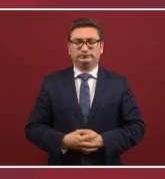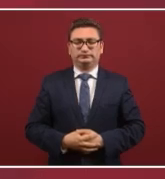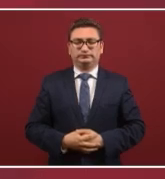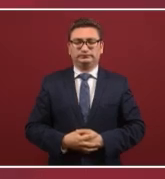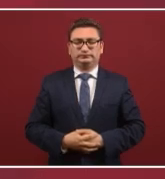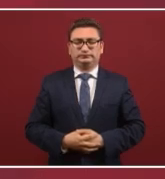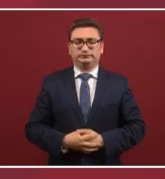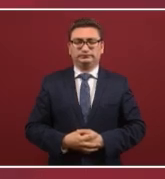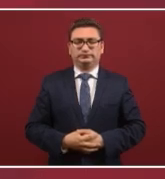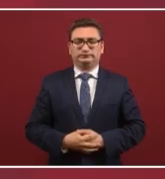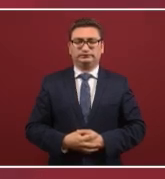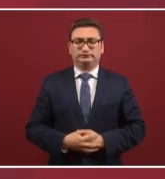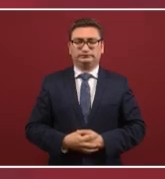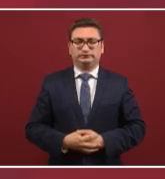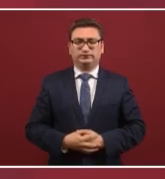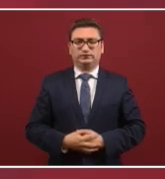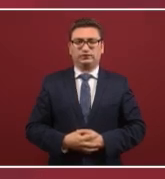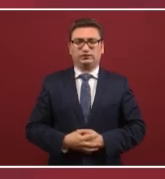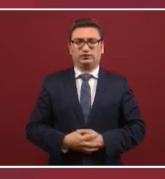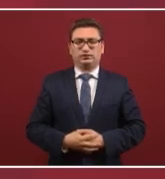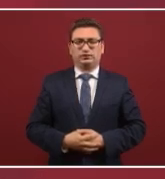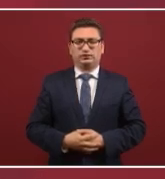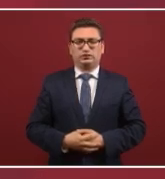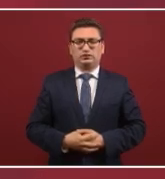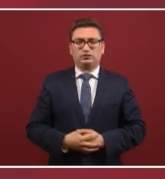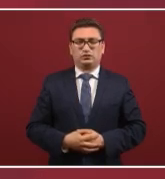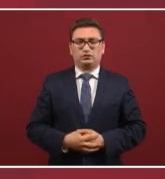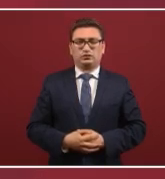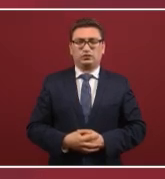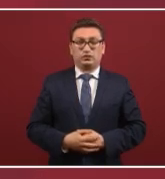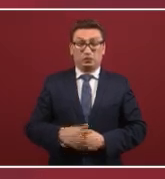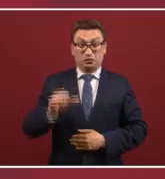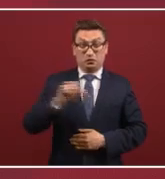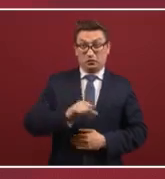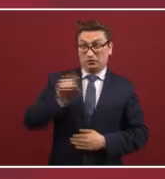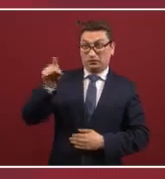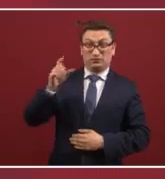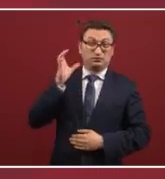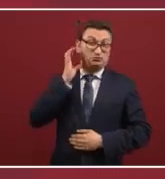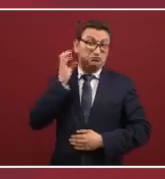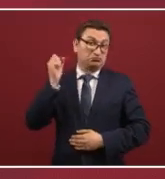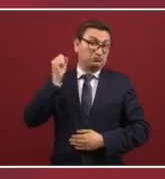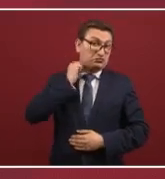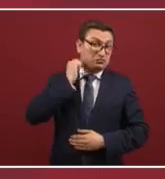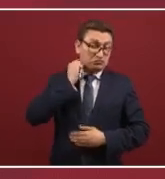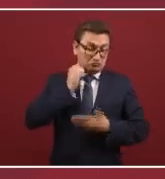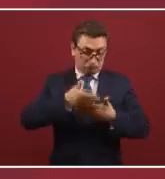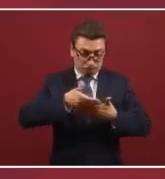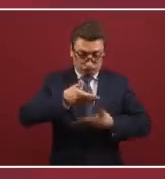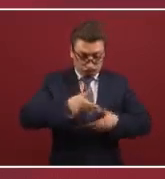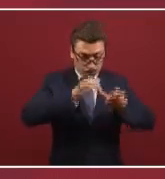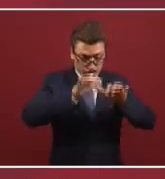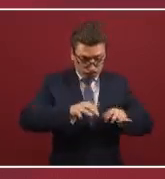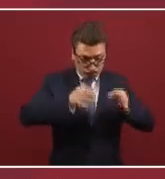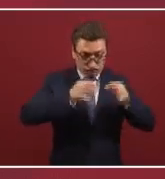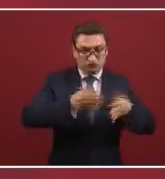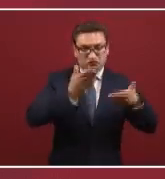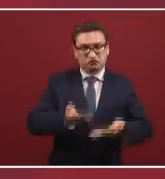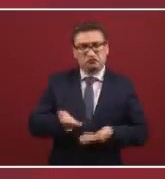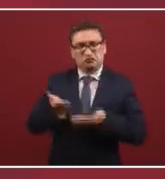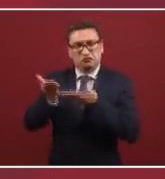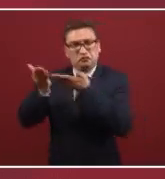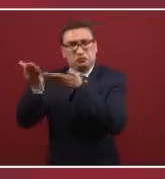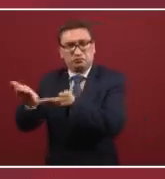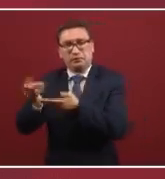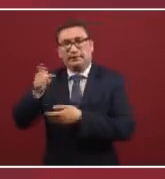presentaremos hoy el texto al Senado de la República. Habrá las deliberaciones correspondientes,